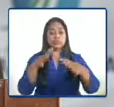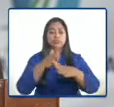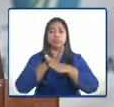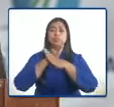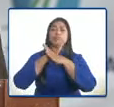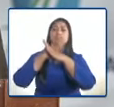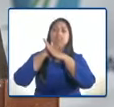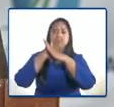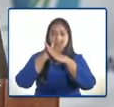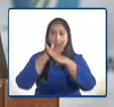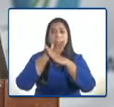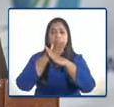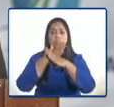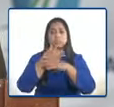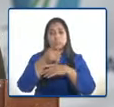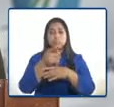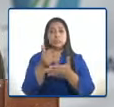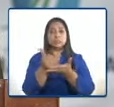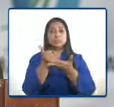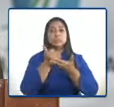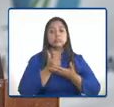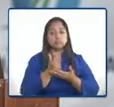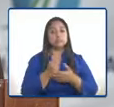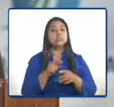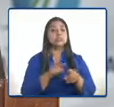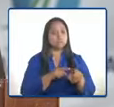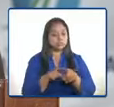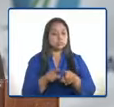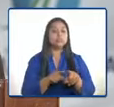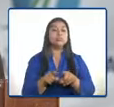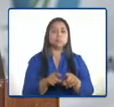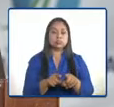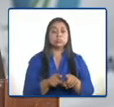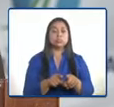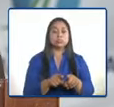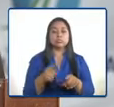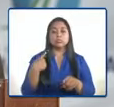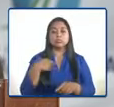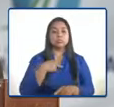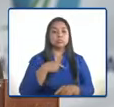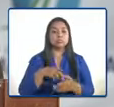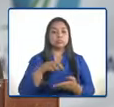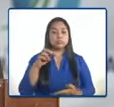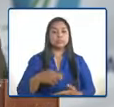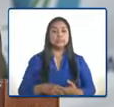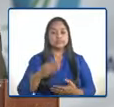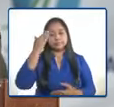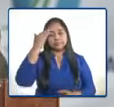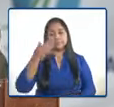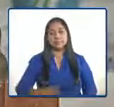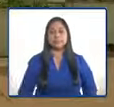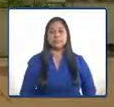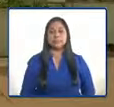protegido, lo cual va a ayudar a la competitividad de nuestro país. Muchas gracias.